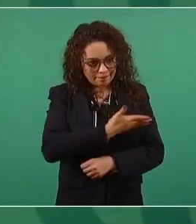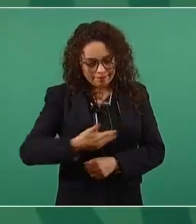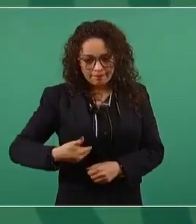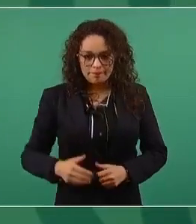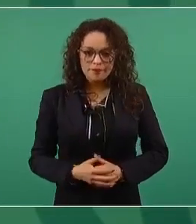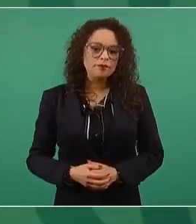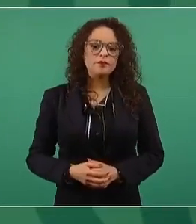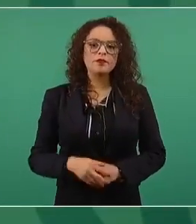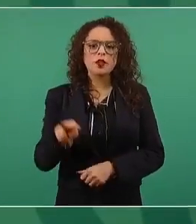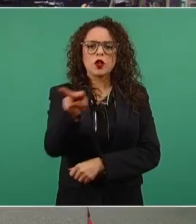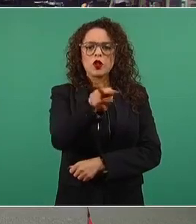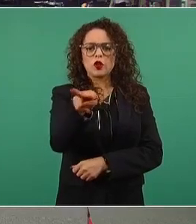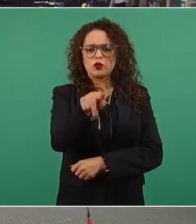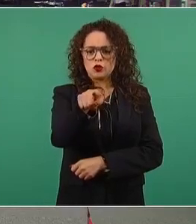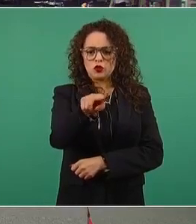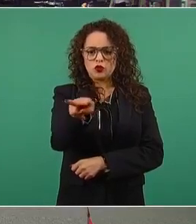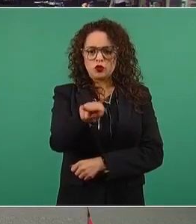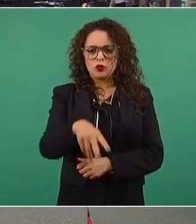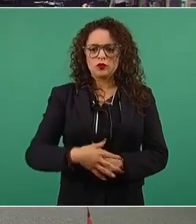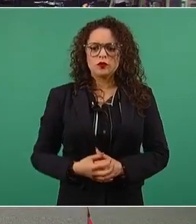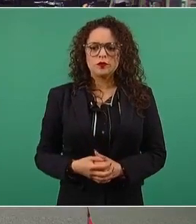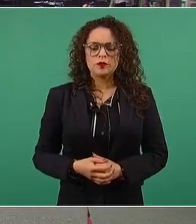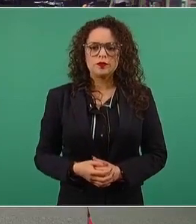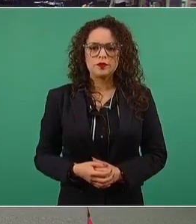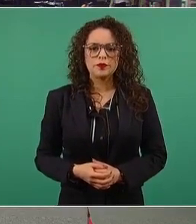Y luego, ustedes dos.